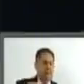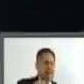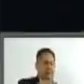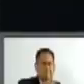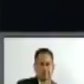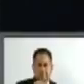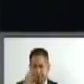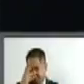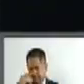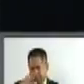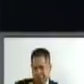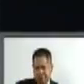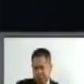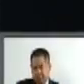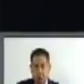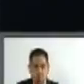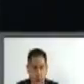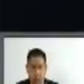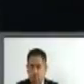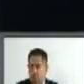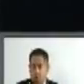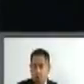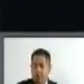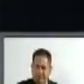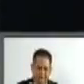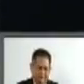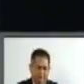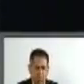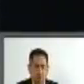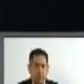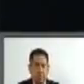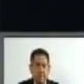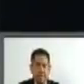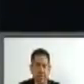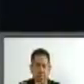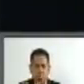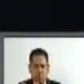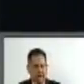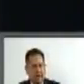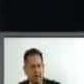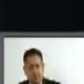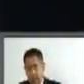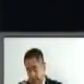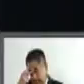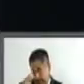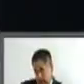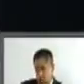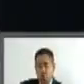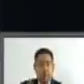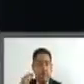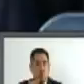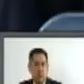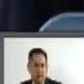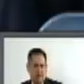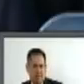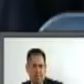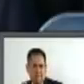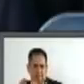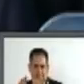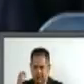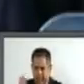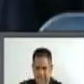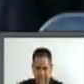Columbia Británica. Igualmente, millones de mariposas monarcas se despiden de los bosques de Michoacán y del Estado de